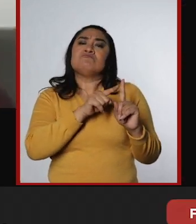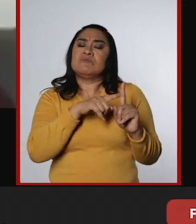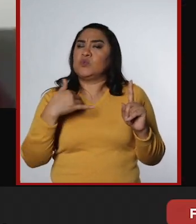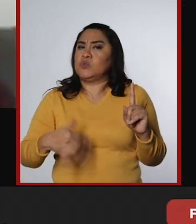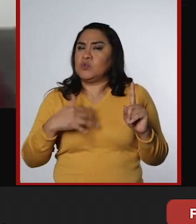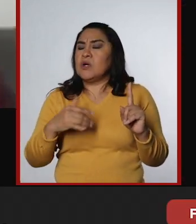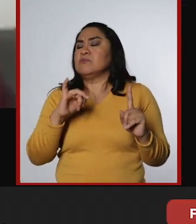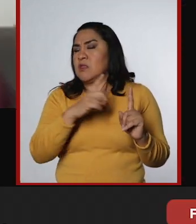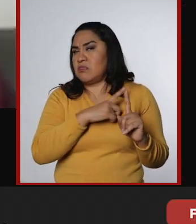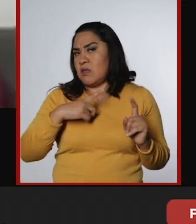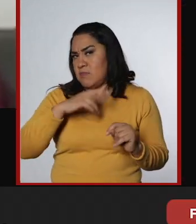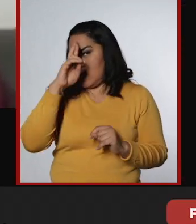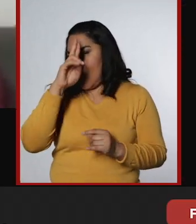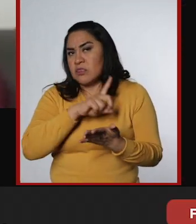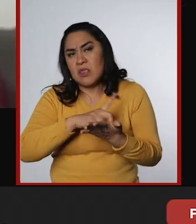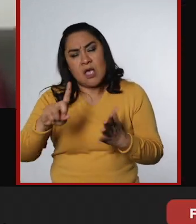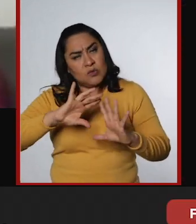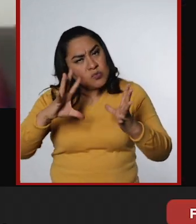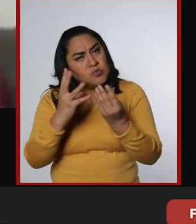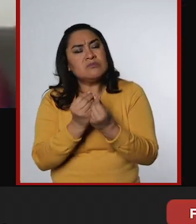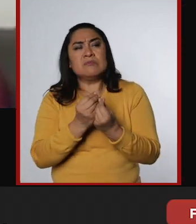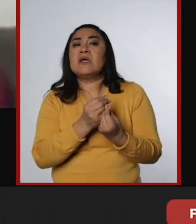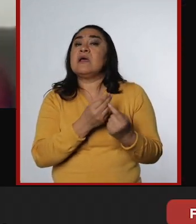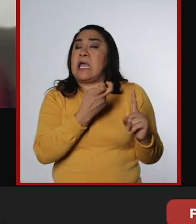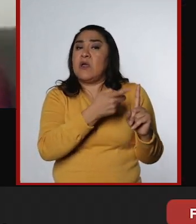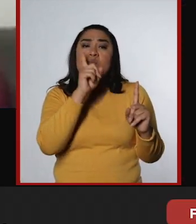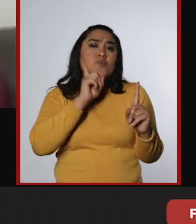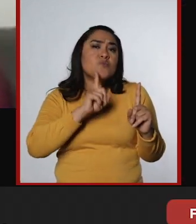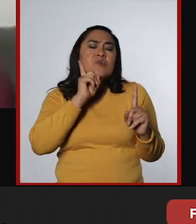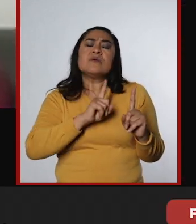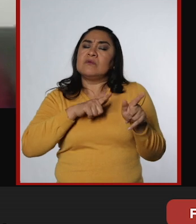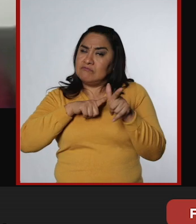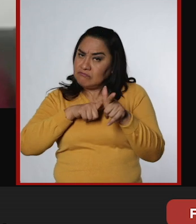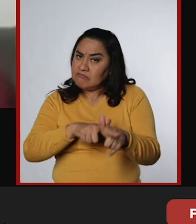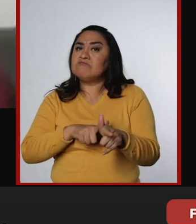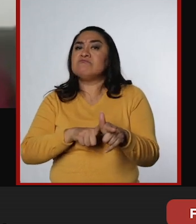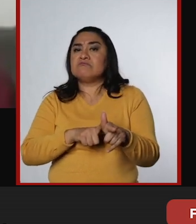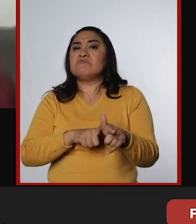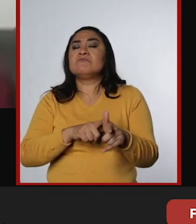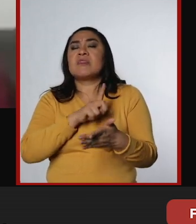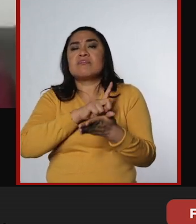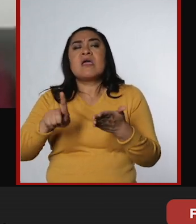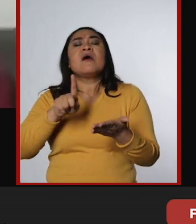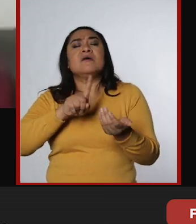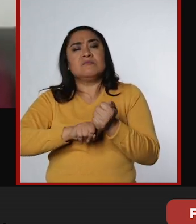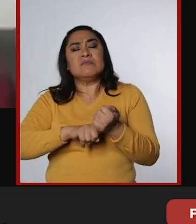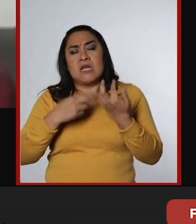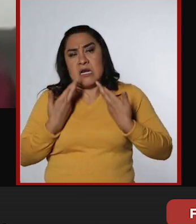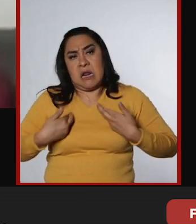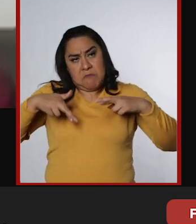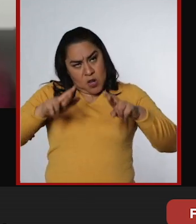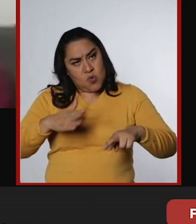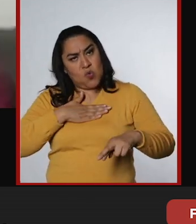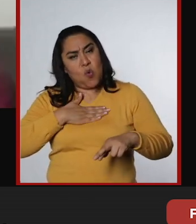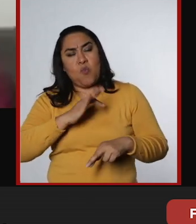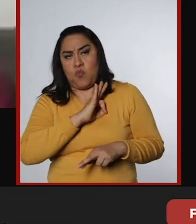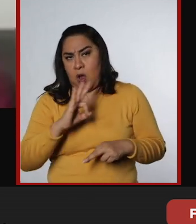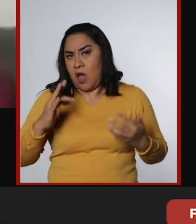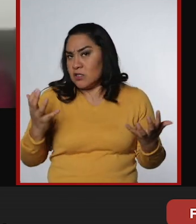ha reivindicado su derecho a ser representante legítima en este país, que fue candidata independiente, que es una